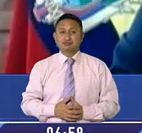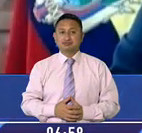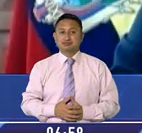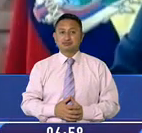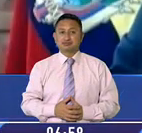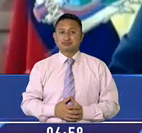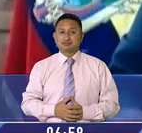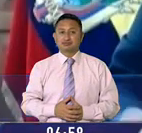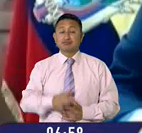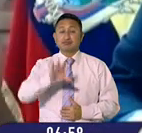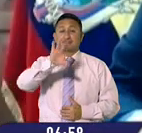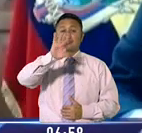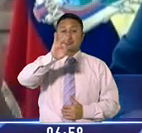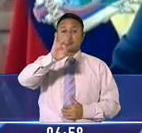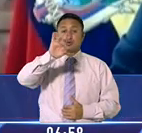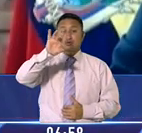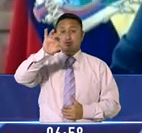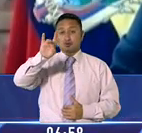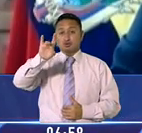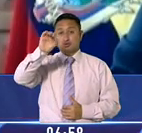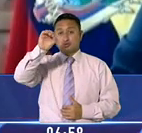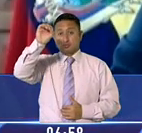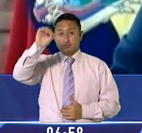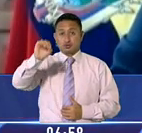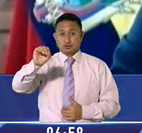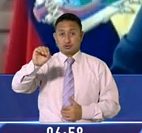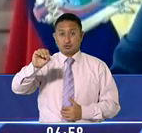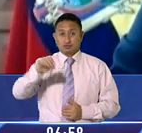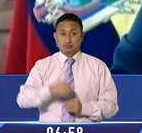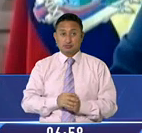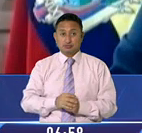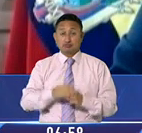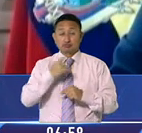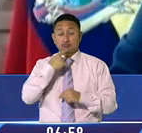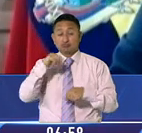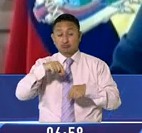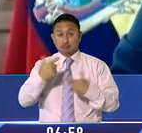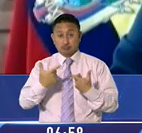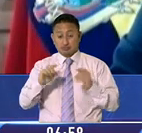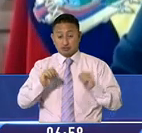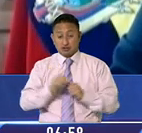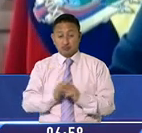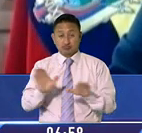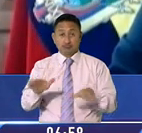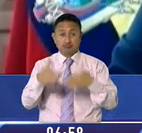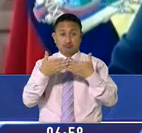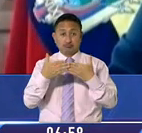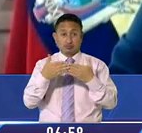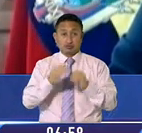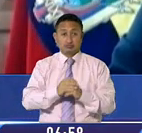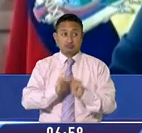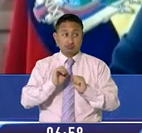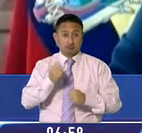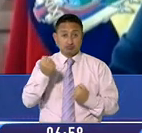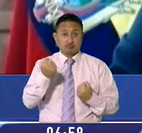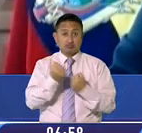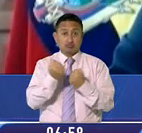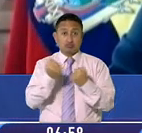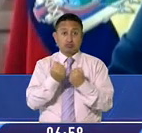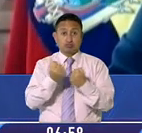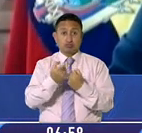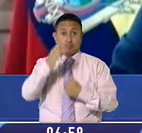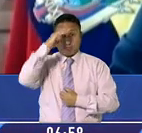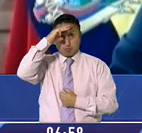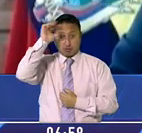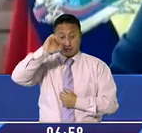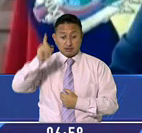88% han sido declaradas ya como cerradas. Hay un apoyo irrestricto de México a nivel